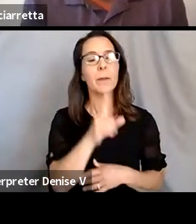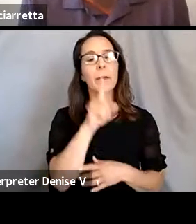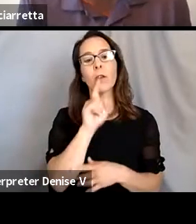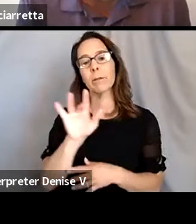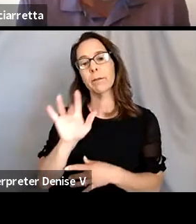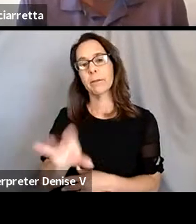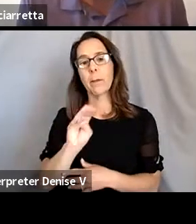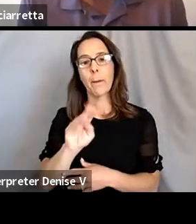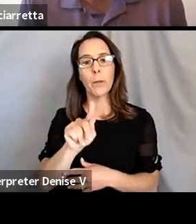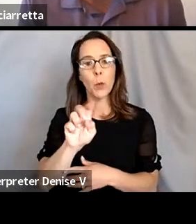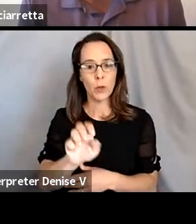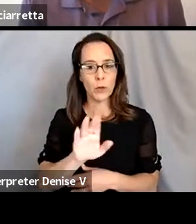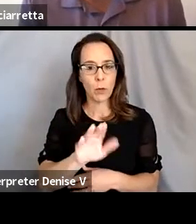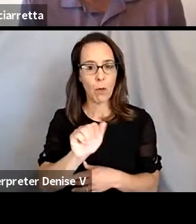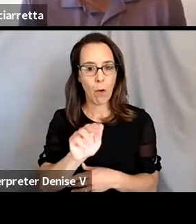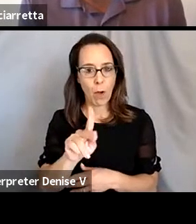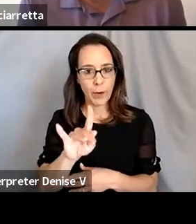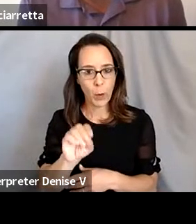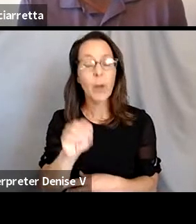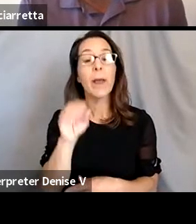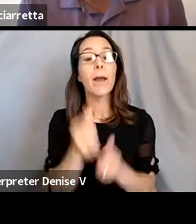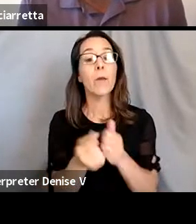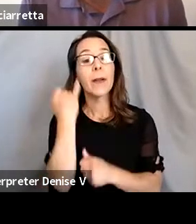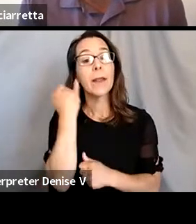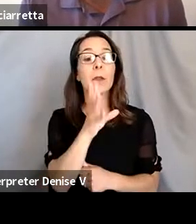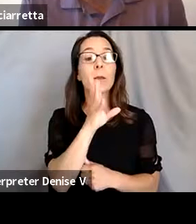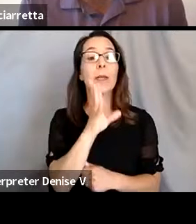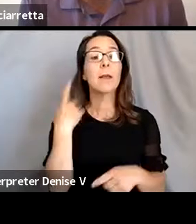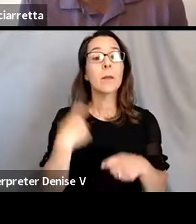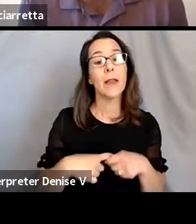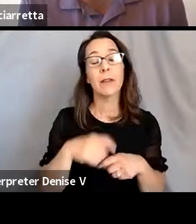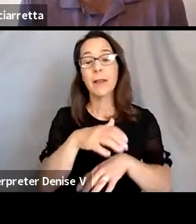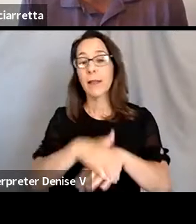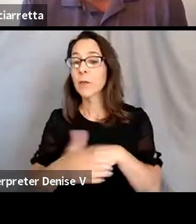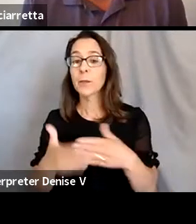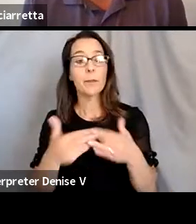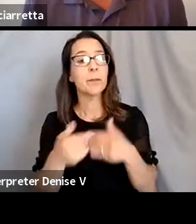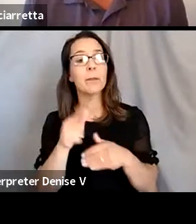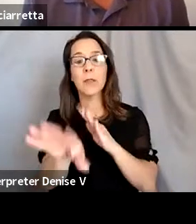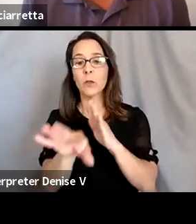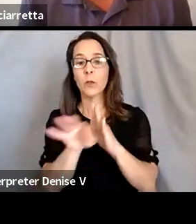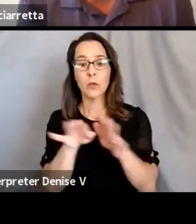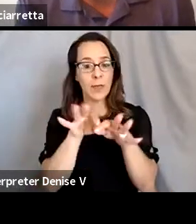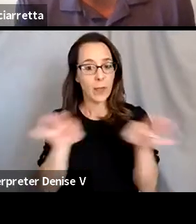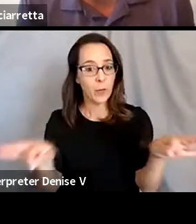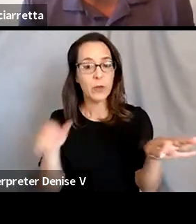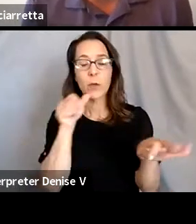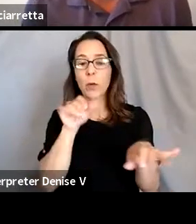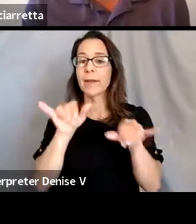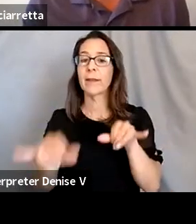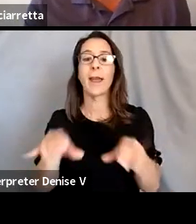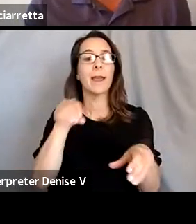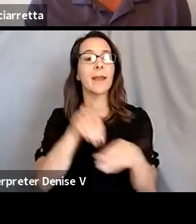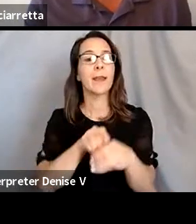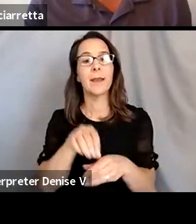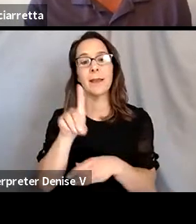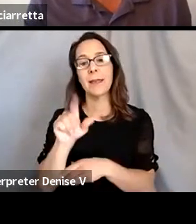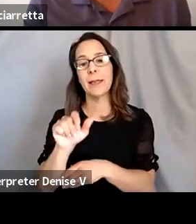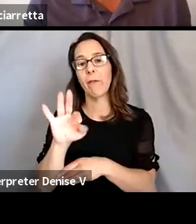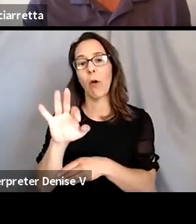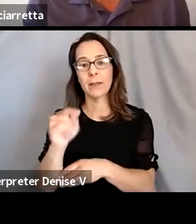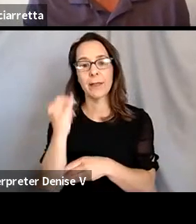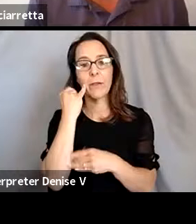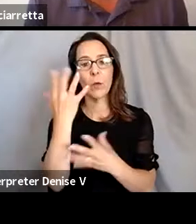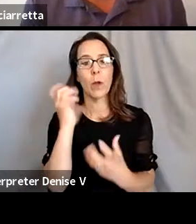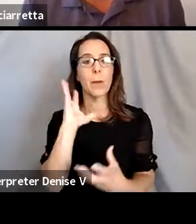audio. Everyone, whether you speak English or Spanish, must choose the language. Do not state in the default off if you wish to participate